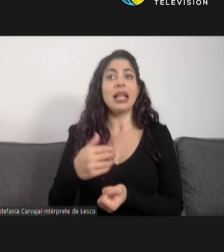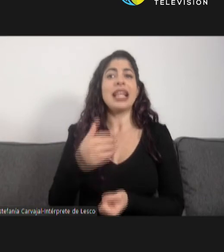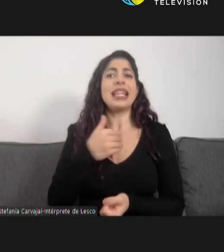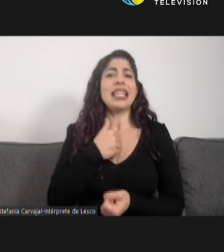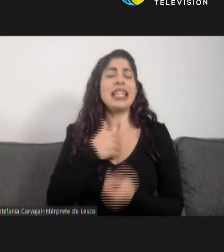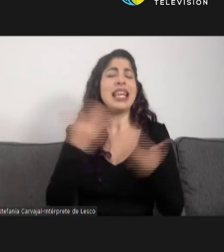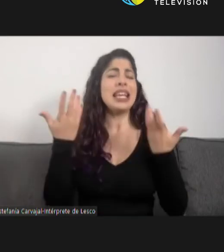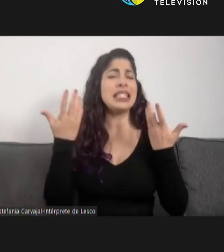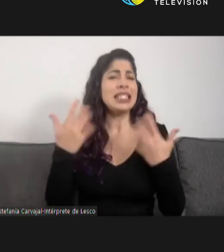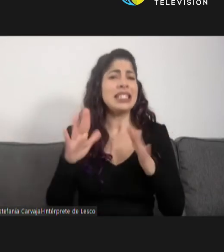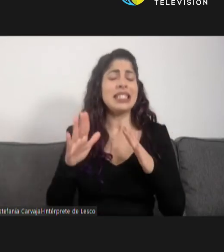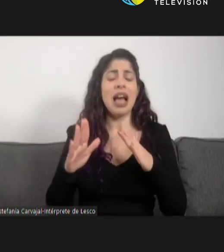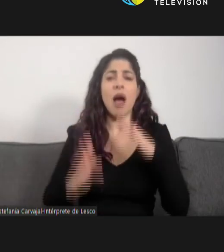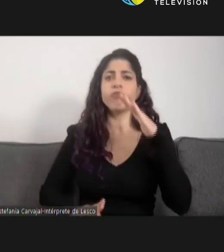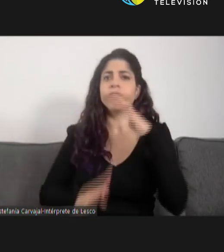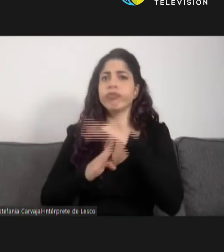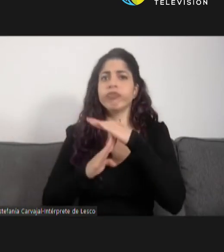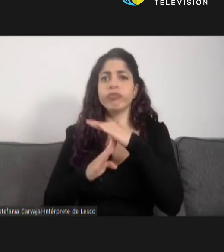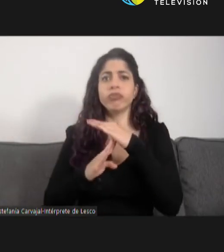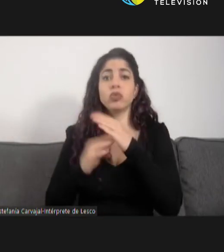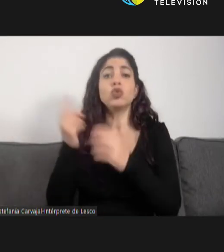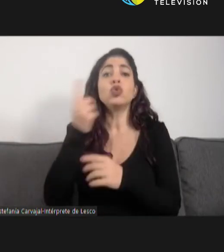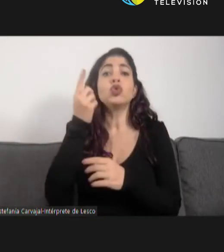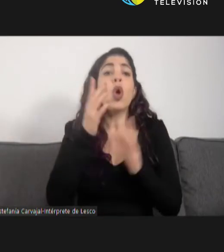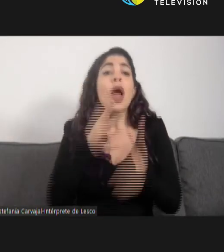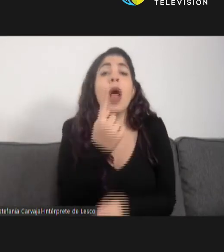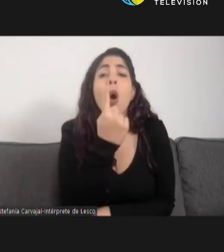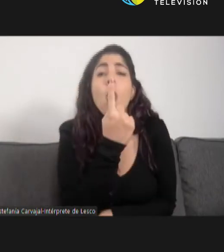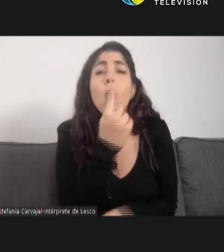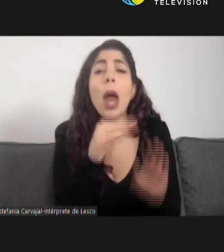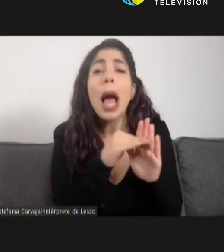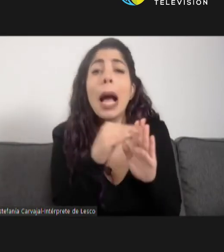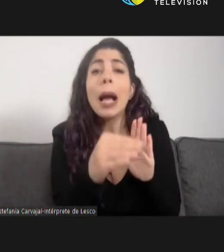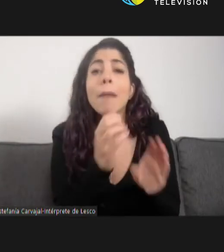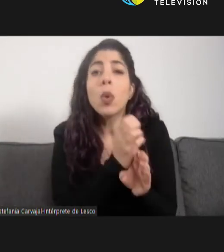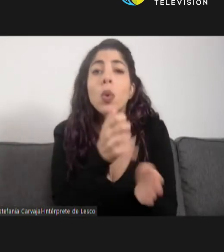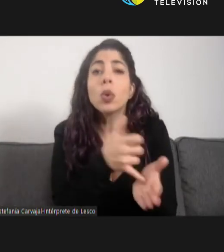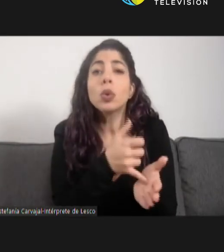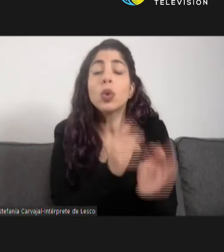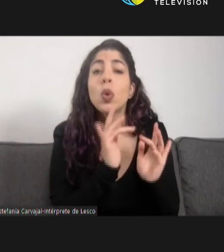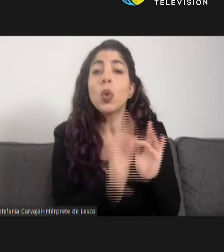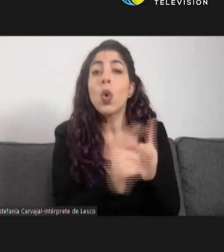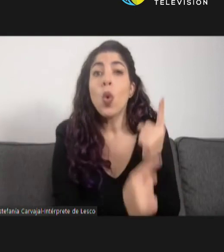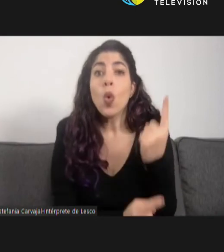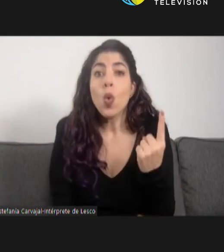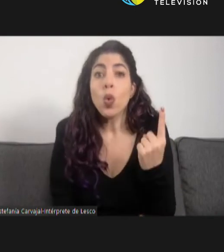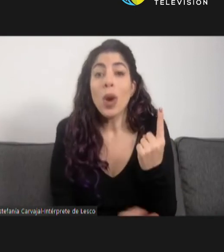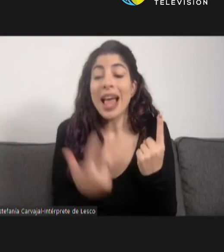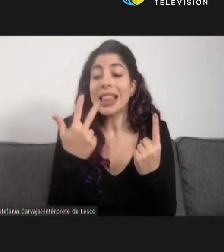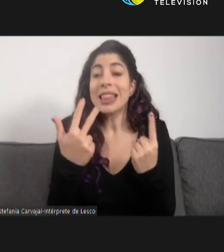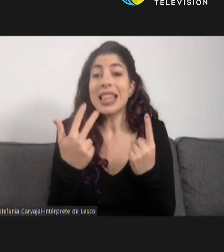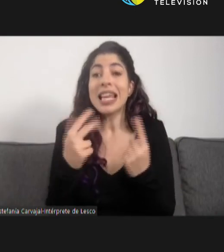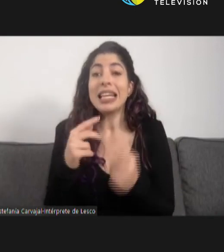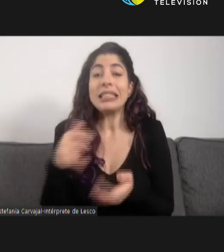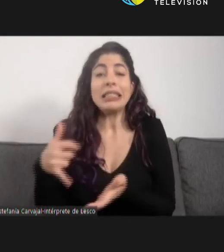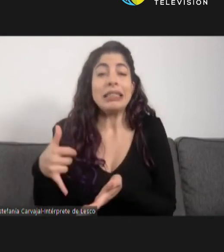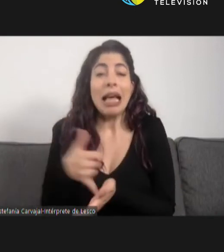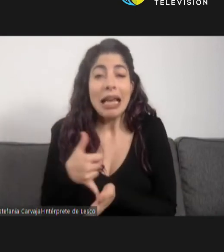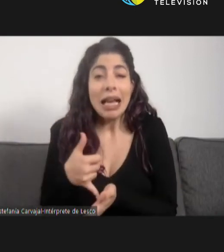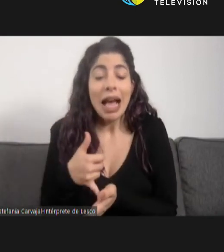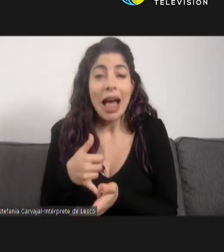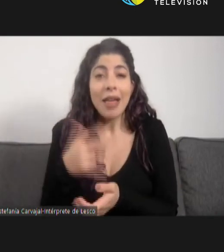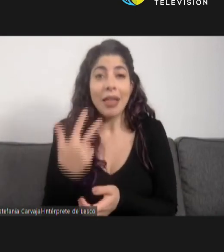máxima ocupación. Solo tenía libre una cama UCI crítica, 3 camas UCI severas y 13